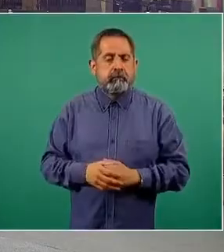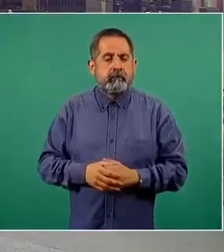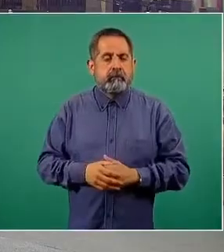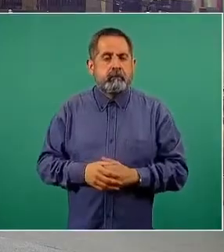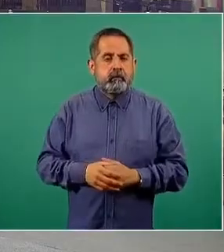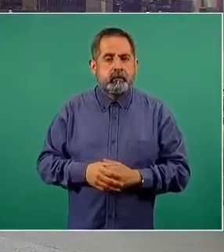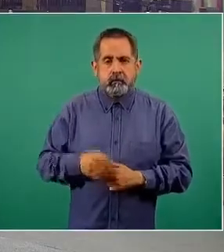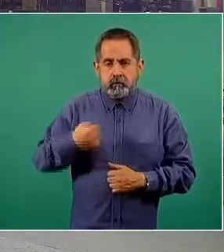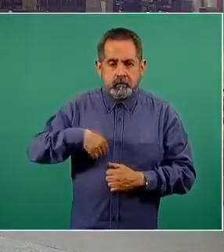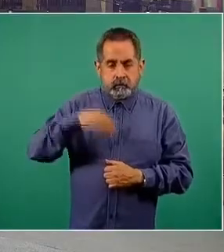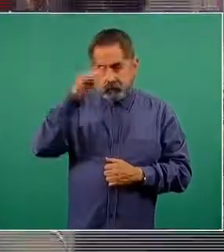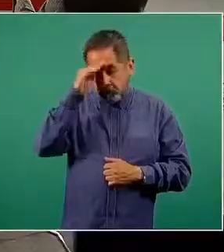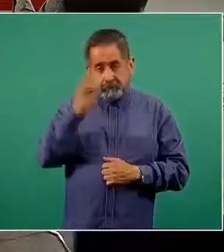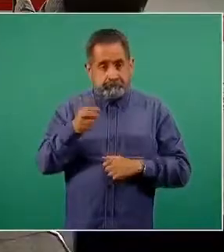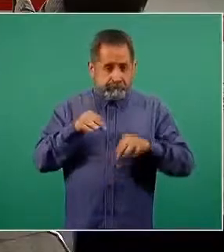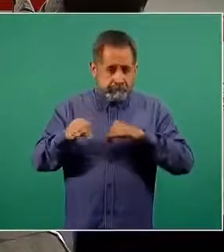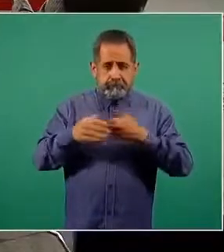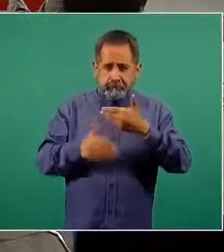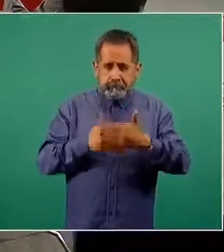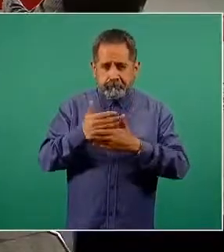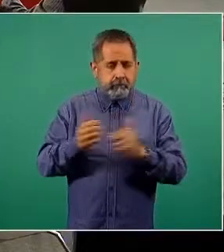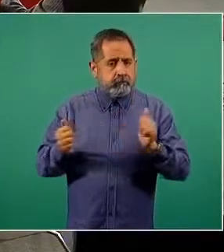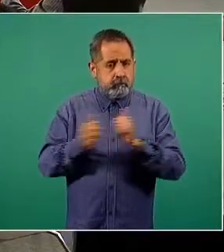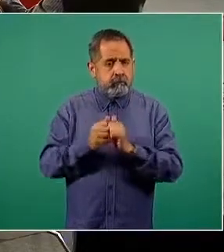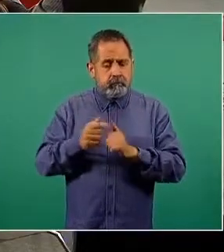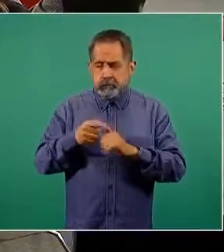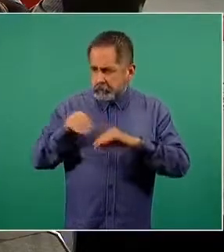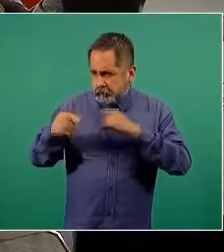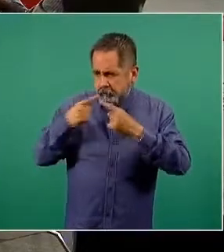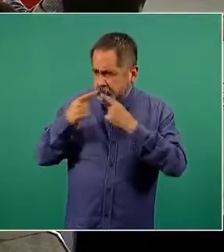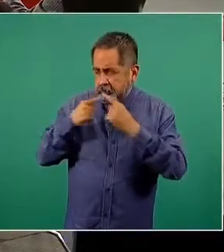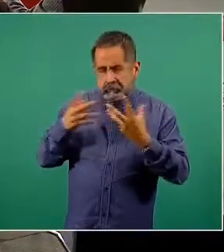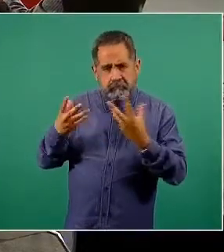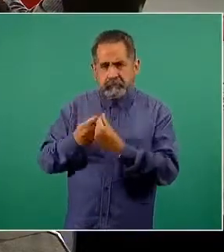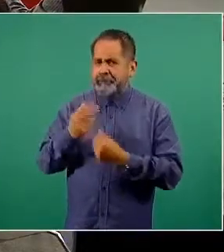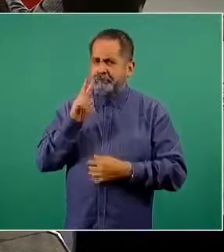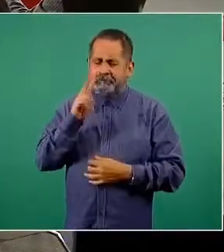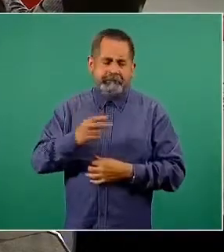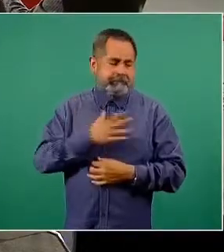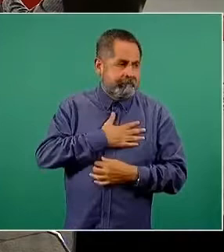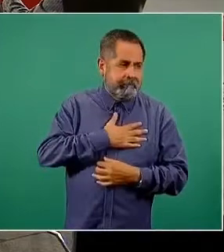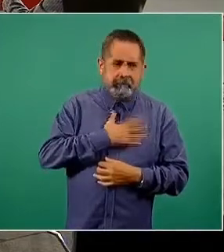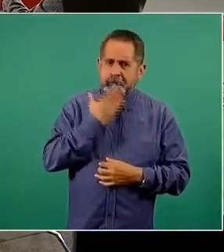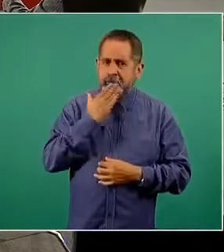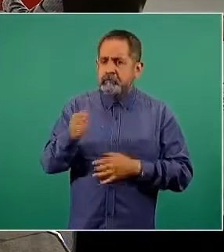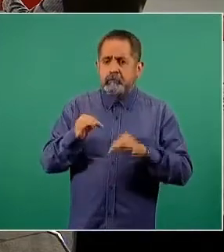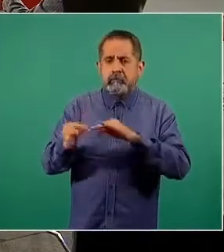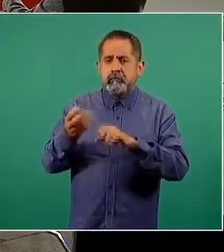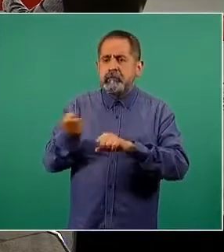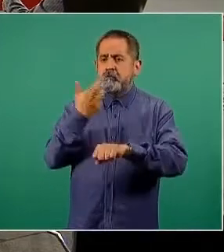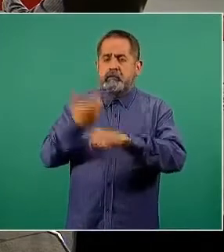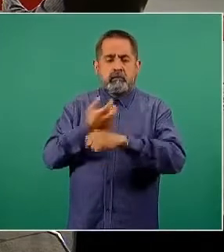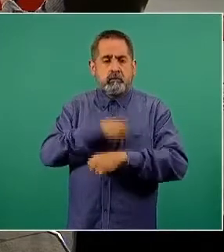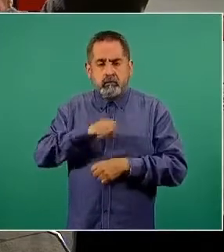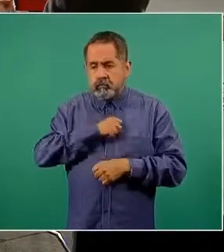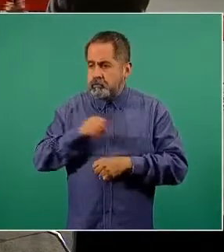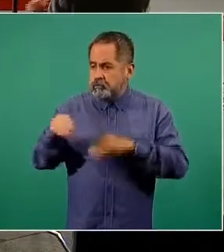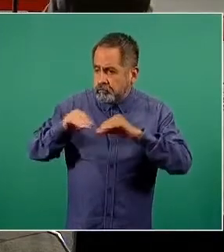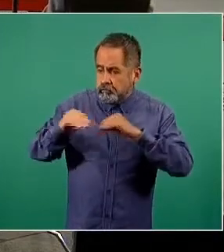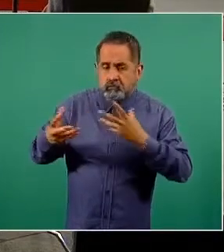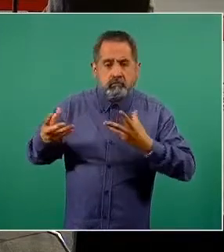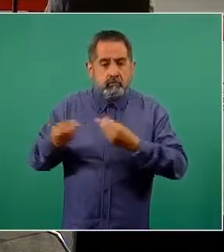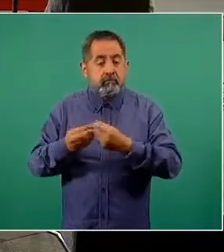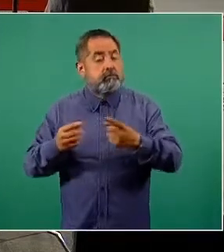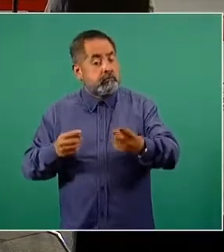justo hemos estado haciendo este trabajo interinstitucional que a mí me apasiona muchísimo trabajar con la Secretaría de Salud, porque normalmente la movilidad